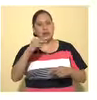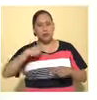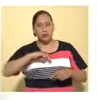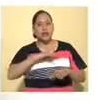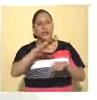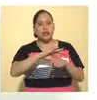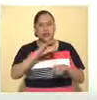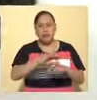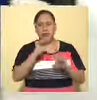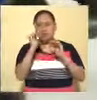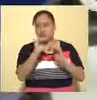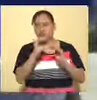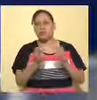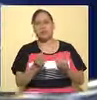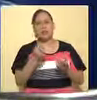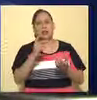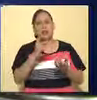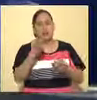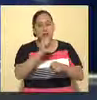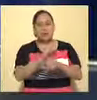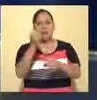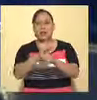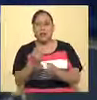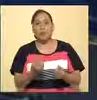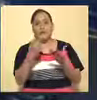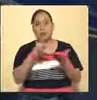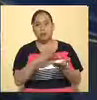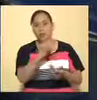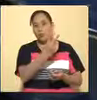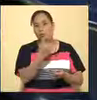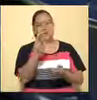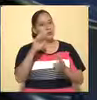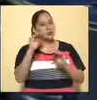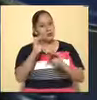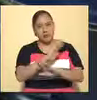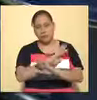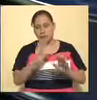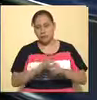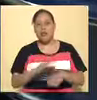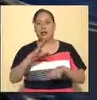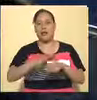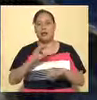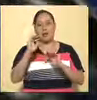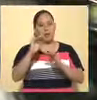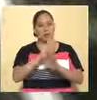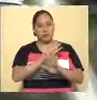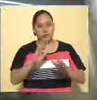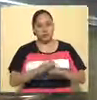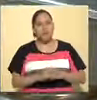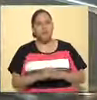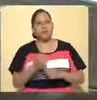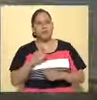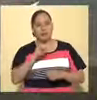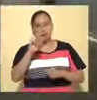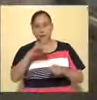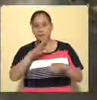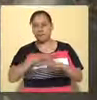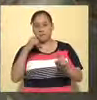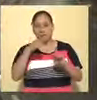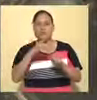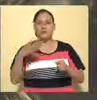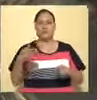carne, como máximo, cuántas veces a la semana comer? Yo considero dos o tres veces máximo. Por semana. Máximo. Sí. Sí, claro. Yo, la verdad, me enfoco más